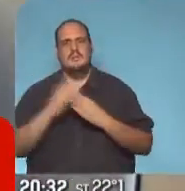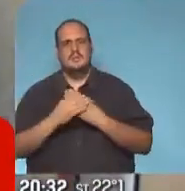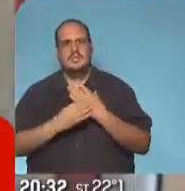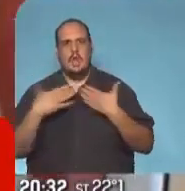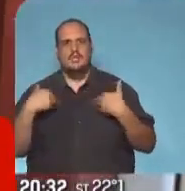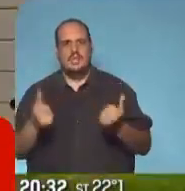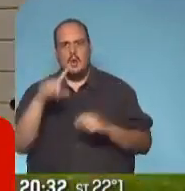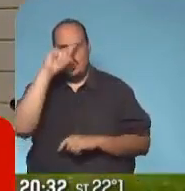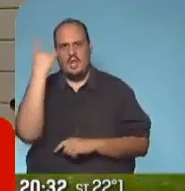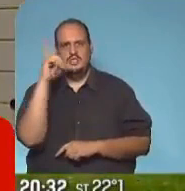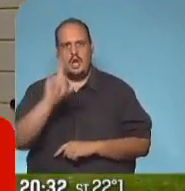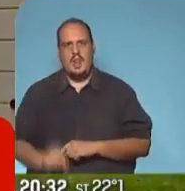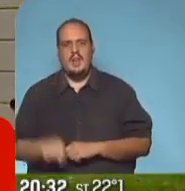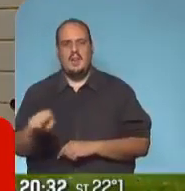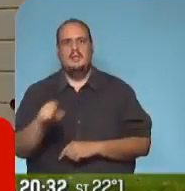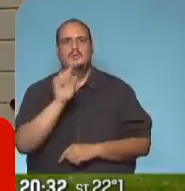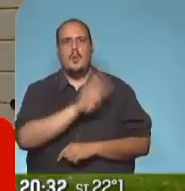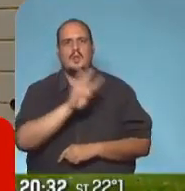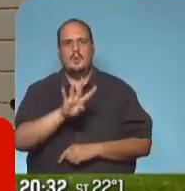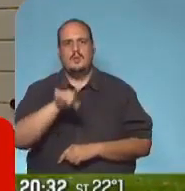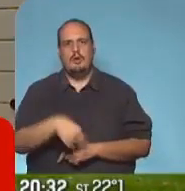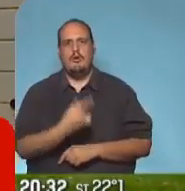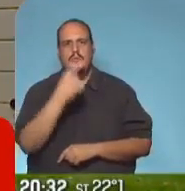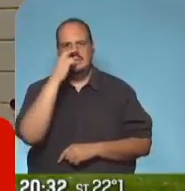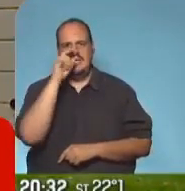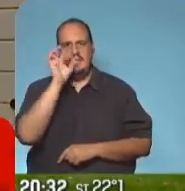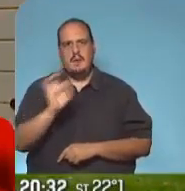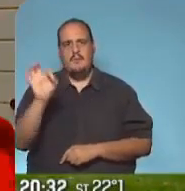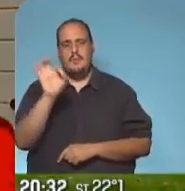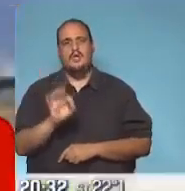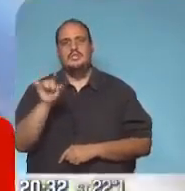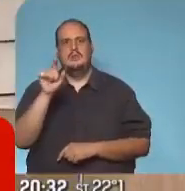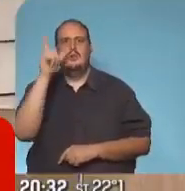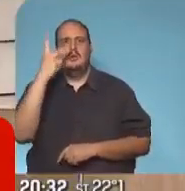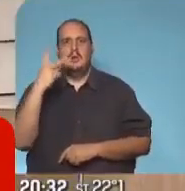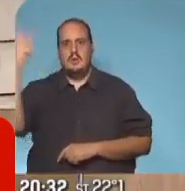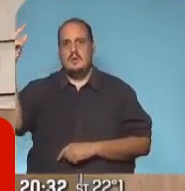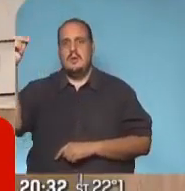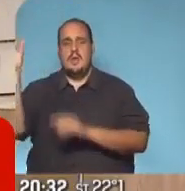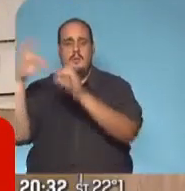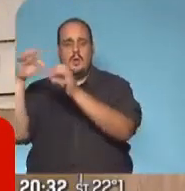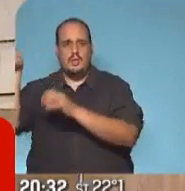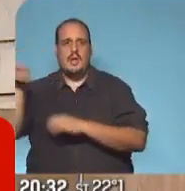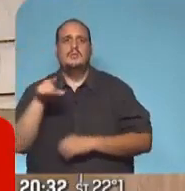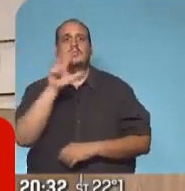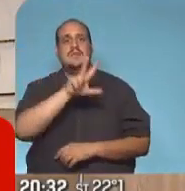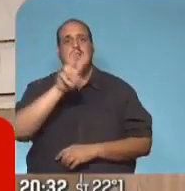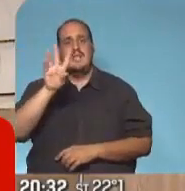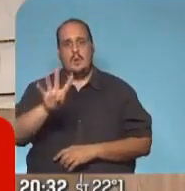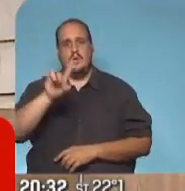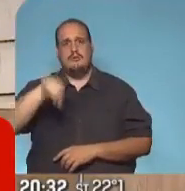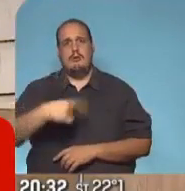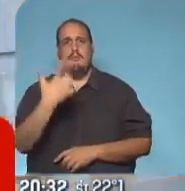de Salud de la Nación. El 44,7% de los casos son importados, el